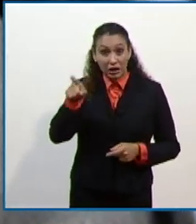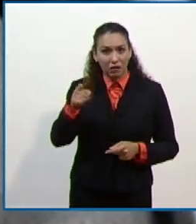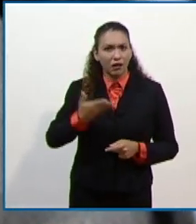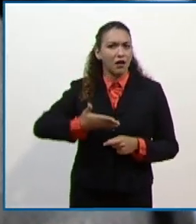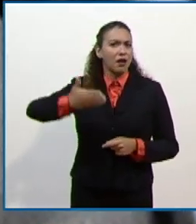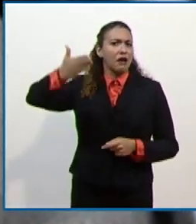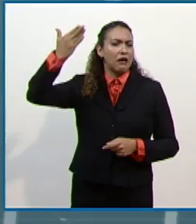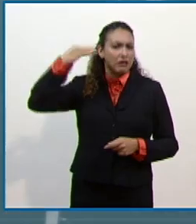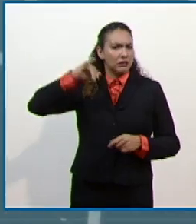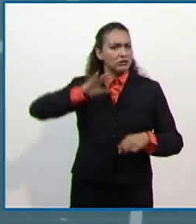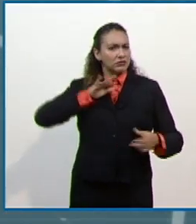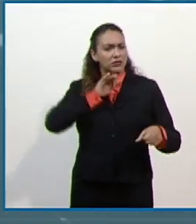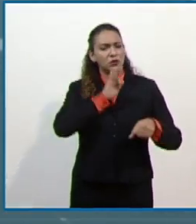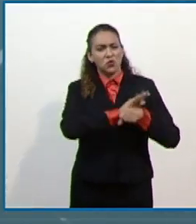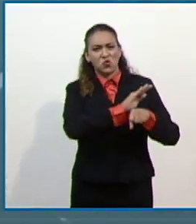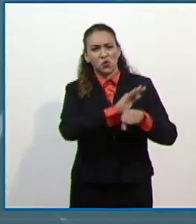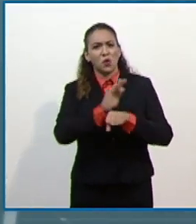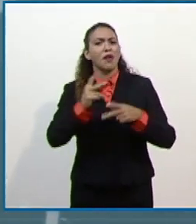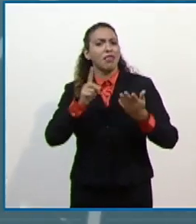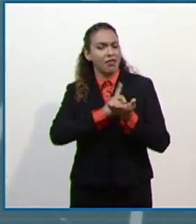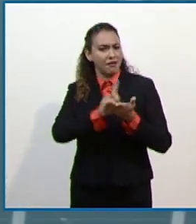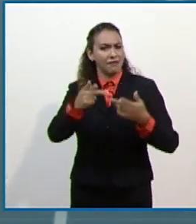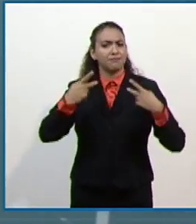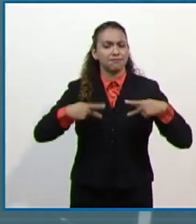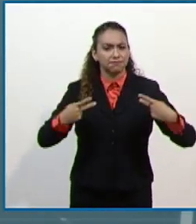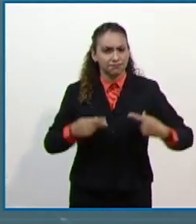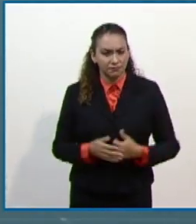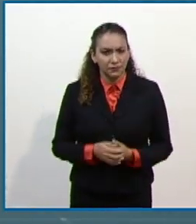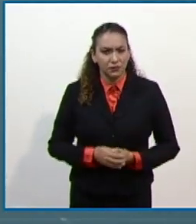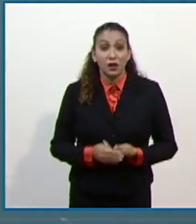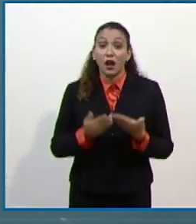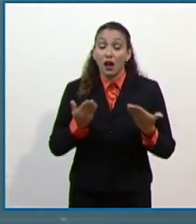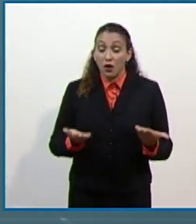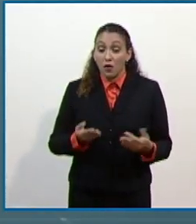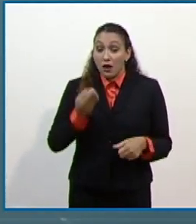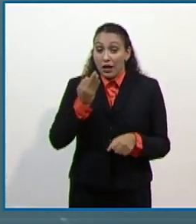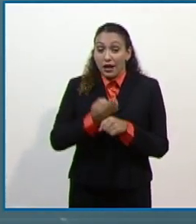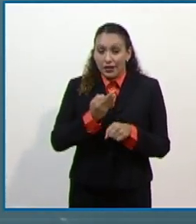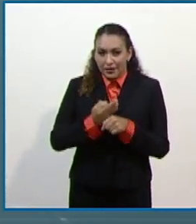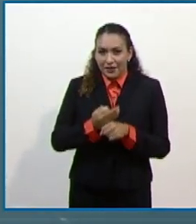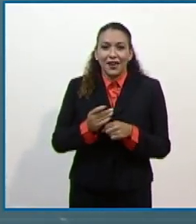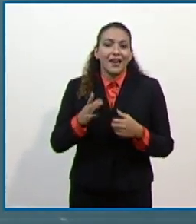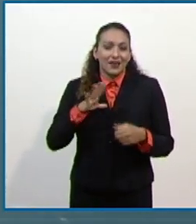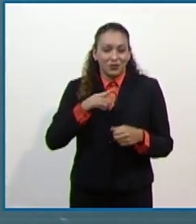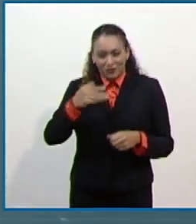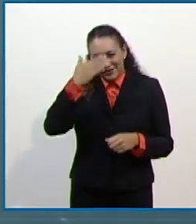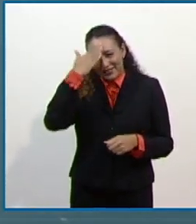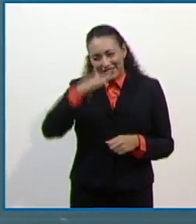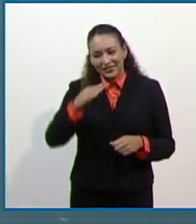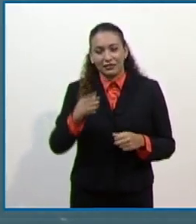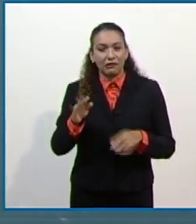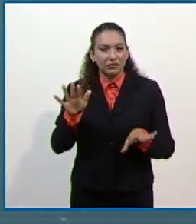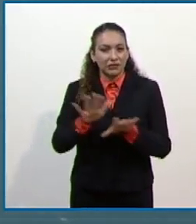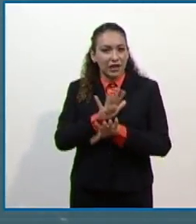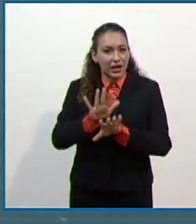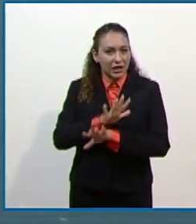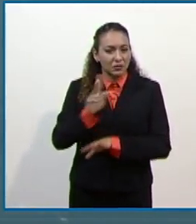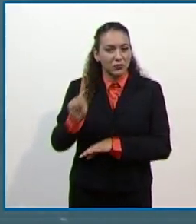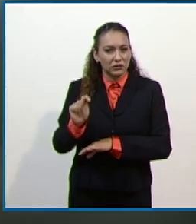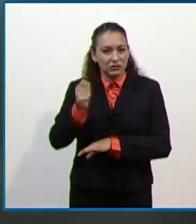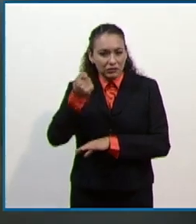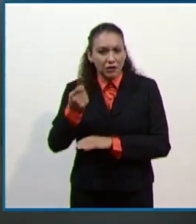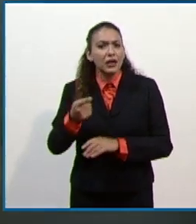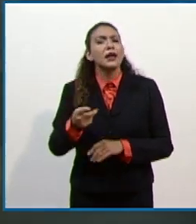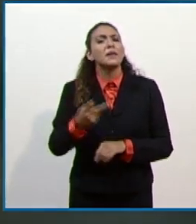cambio posible y realista. En el presente y ante el actual régimen informático, dijo que deben tomarse muy en serio lo que sucede